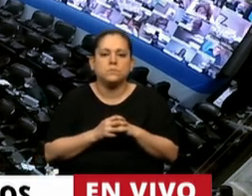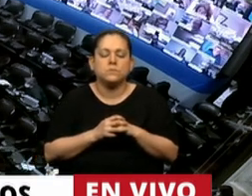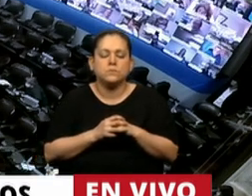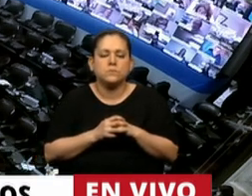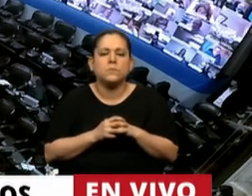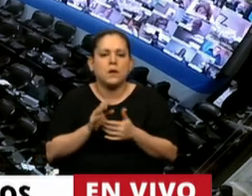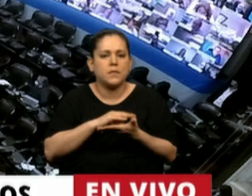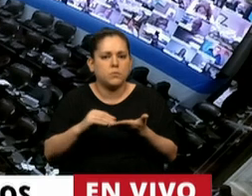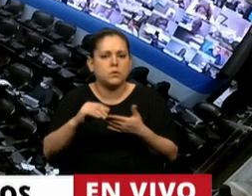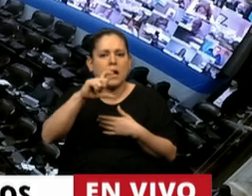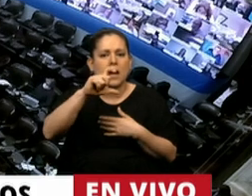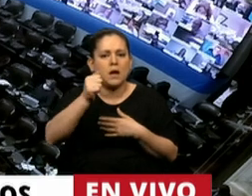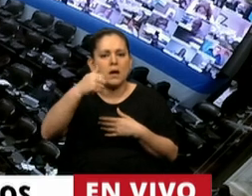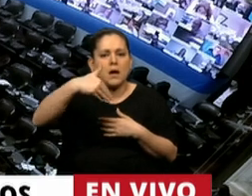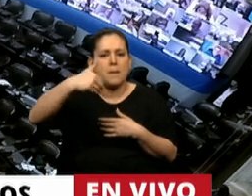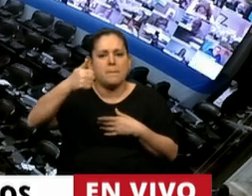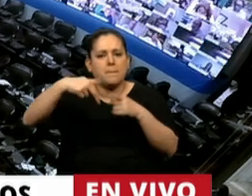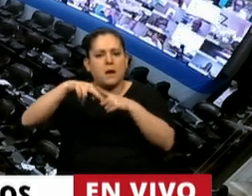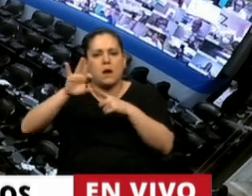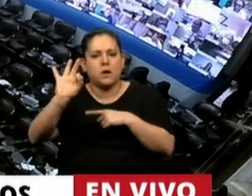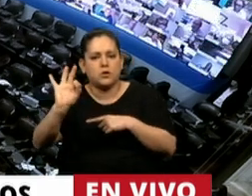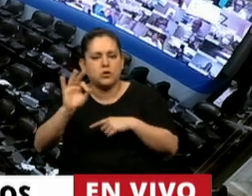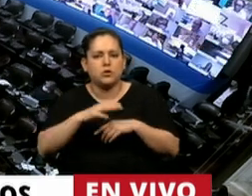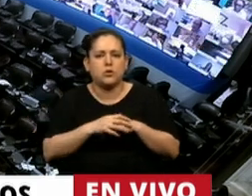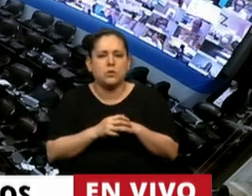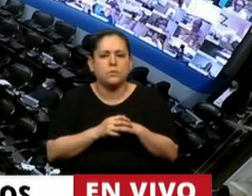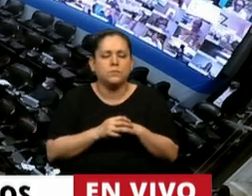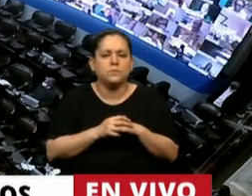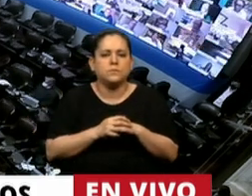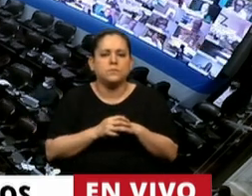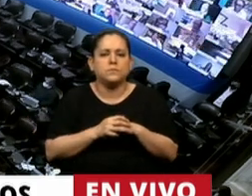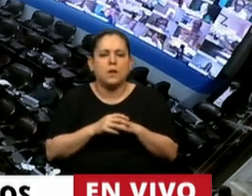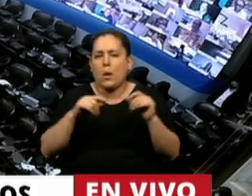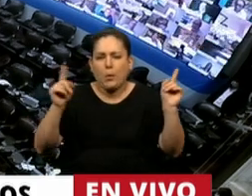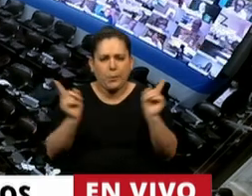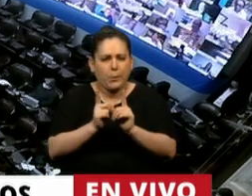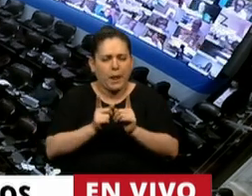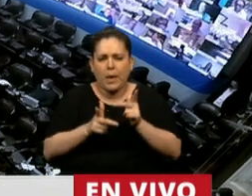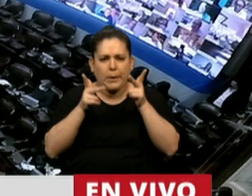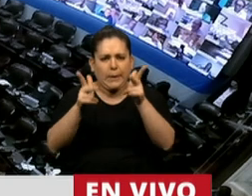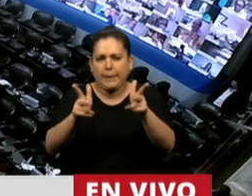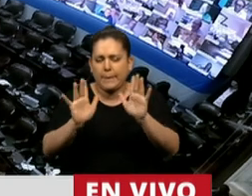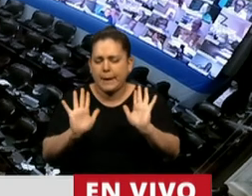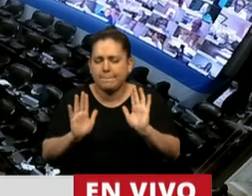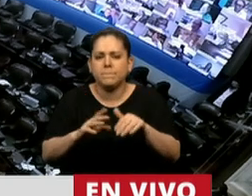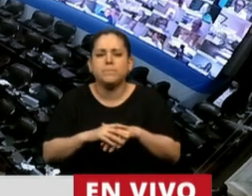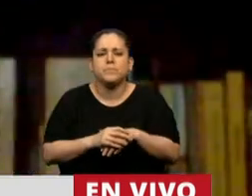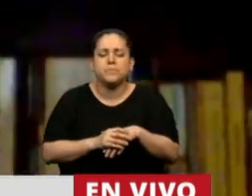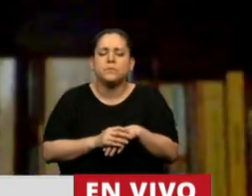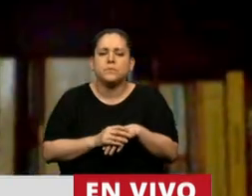diputada Graciela cam pres muy breve presidente muy breve para